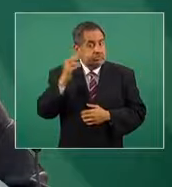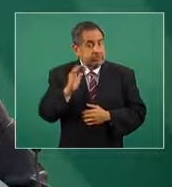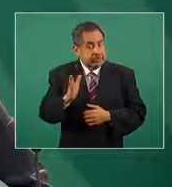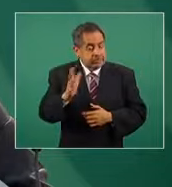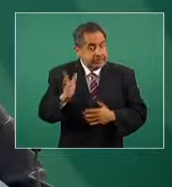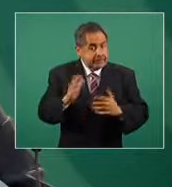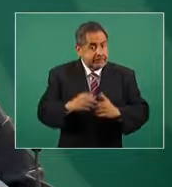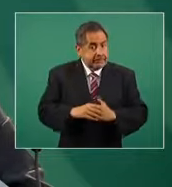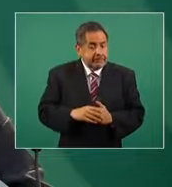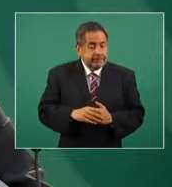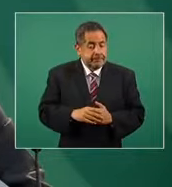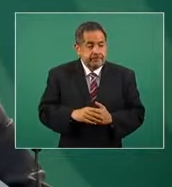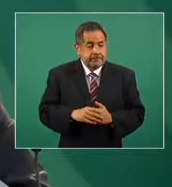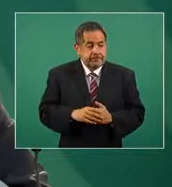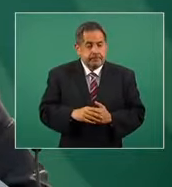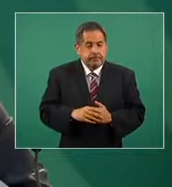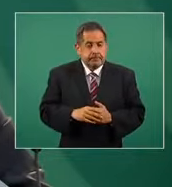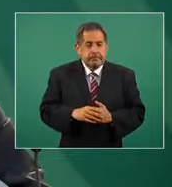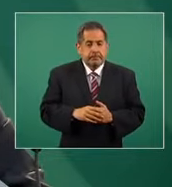en